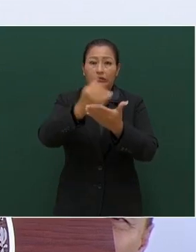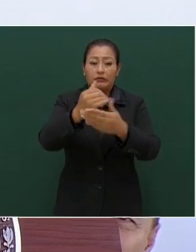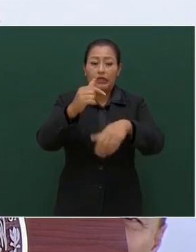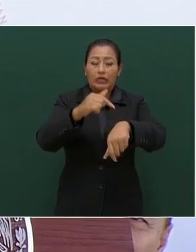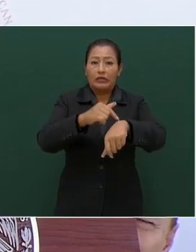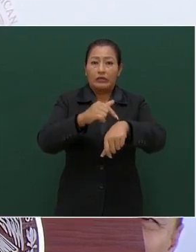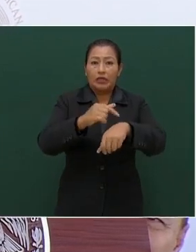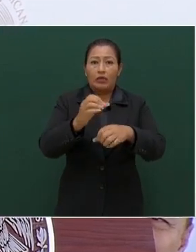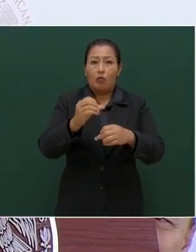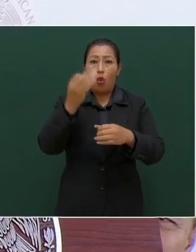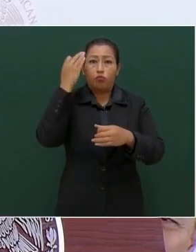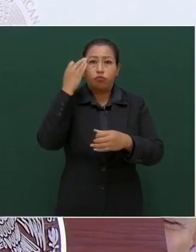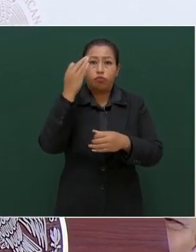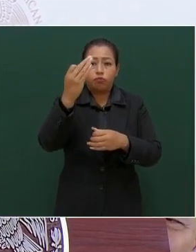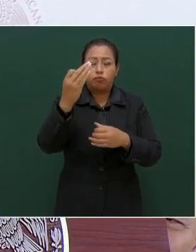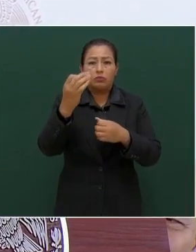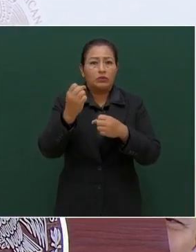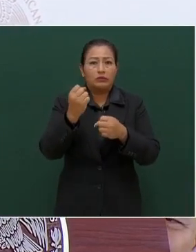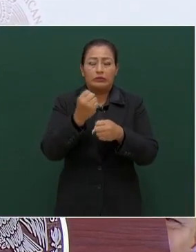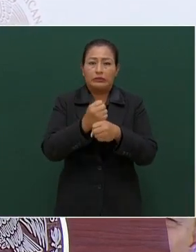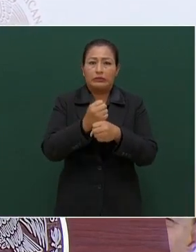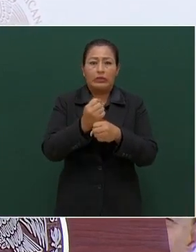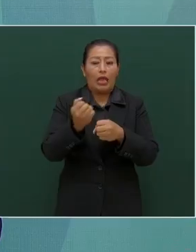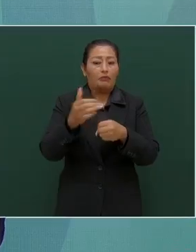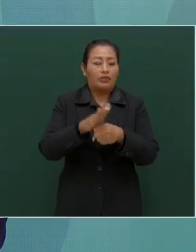tiempo. Acerca de la